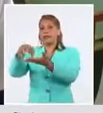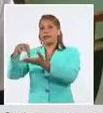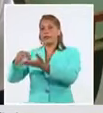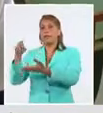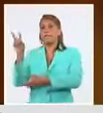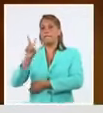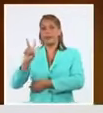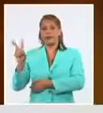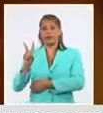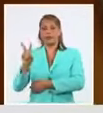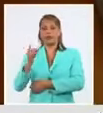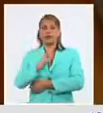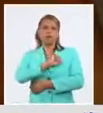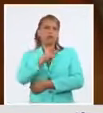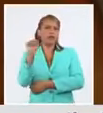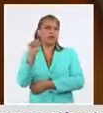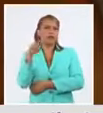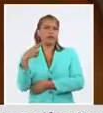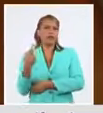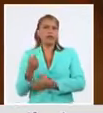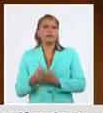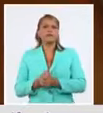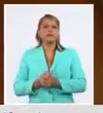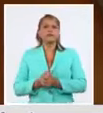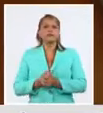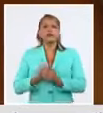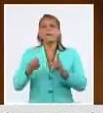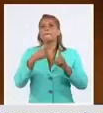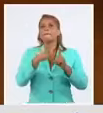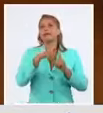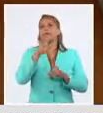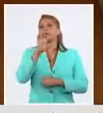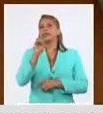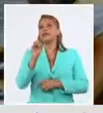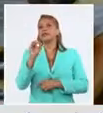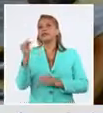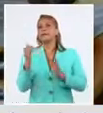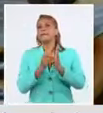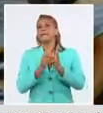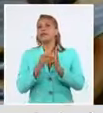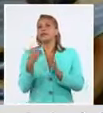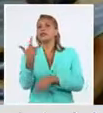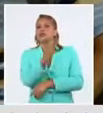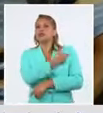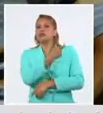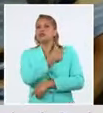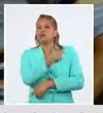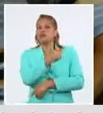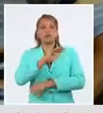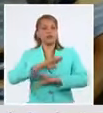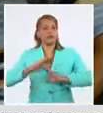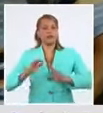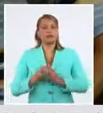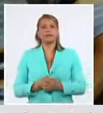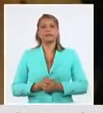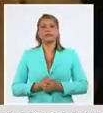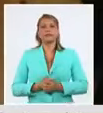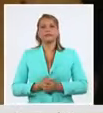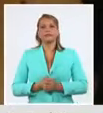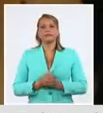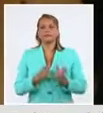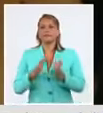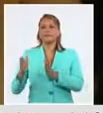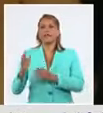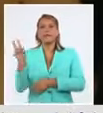logrando un valor de más de 500.200 dosis aplicadas. En Venezuela culminó el proceso de inmunización